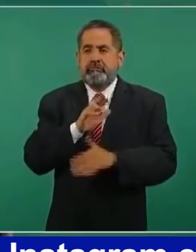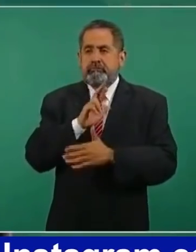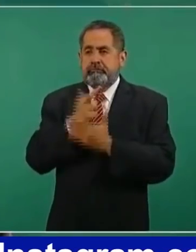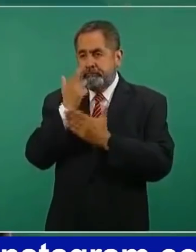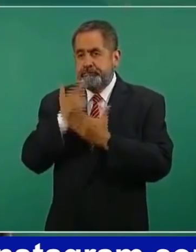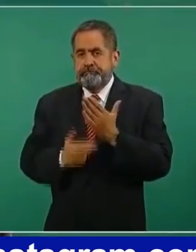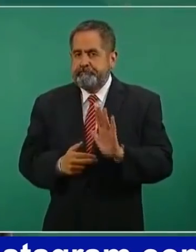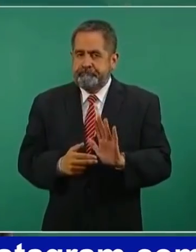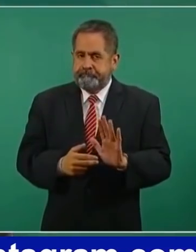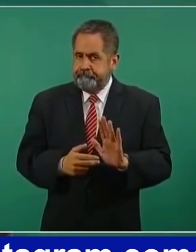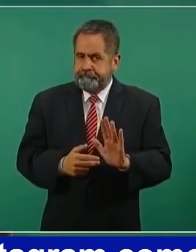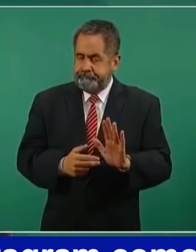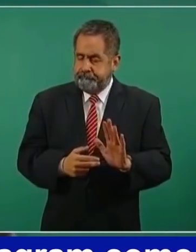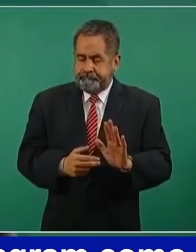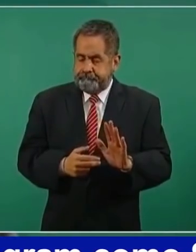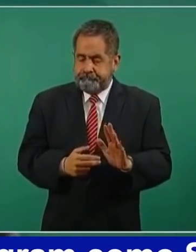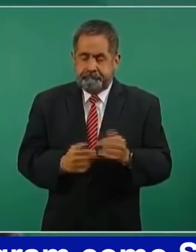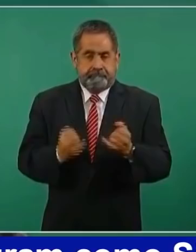antes